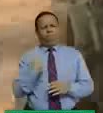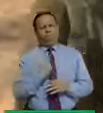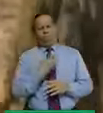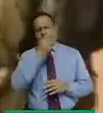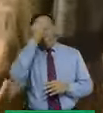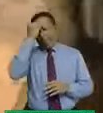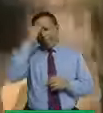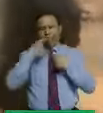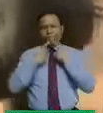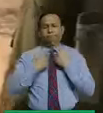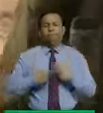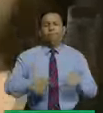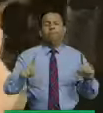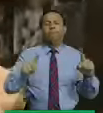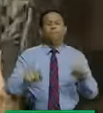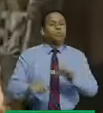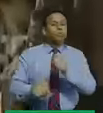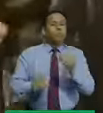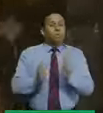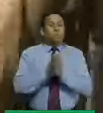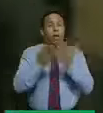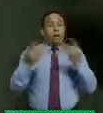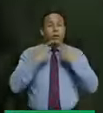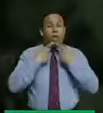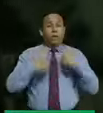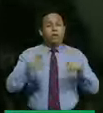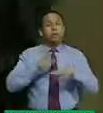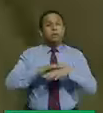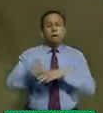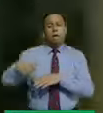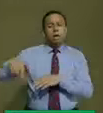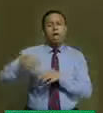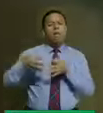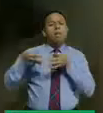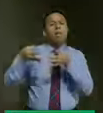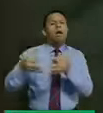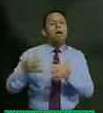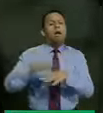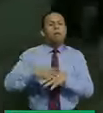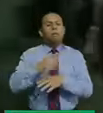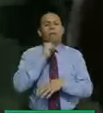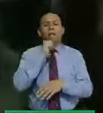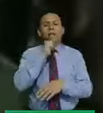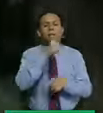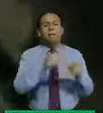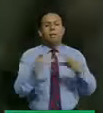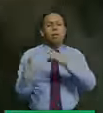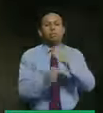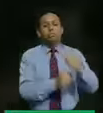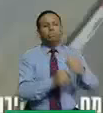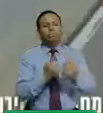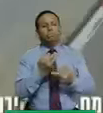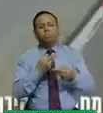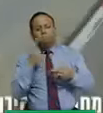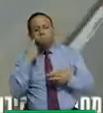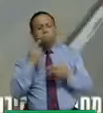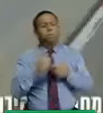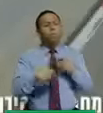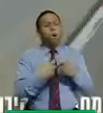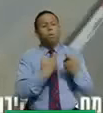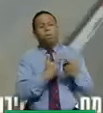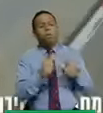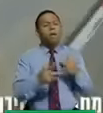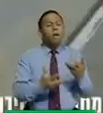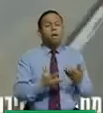que otros periódicos dijeron que se trataba de una demora por la negociación de la liberación de los rehenes. Por otro lado, se divulgó un video